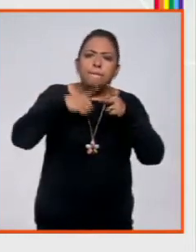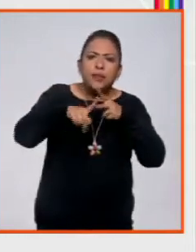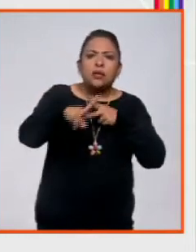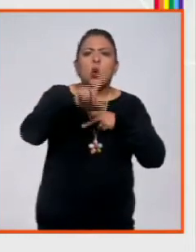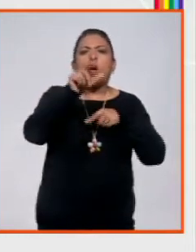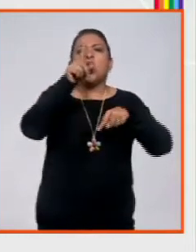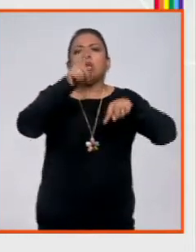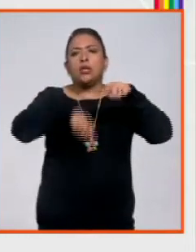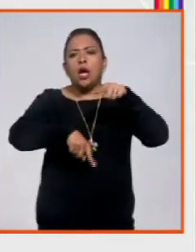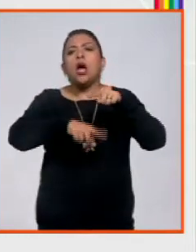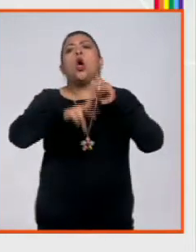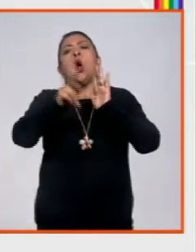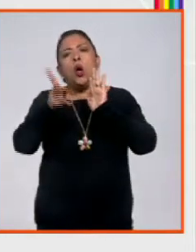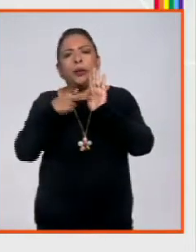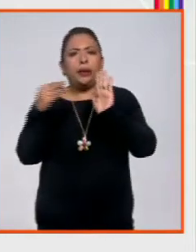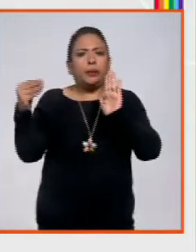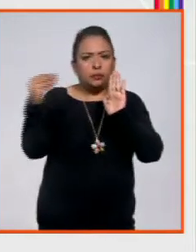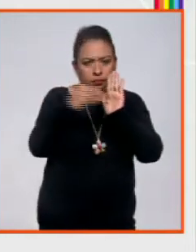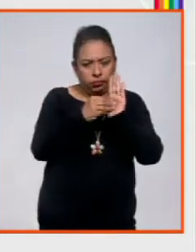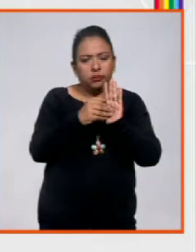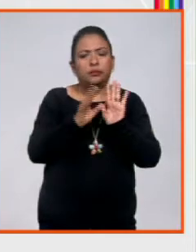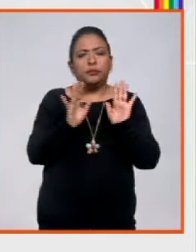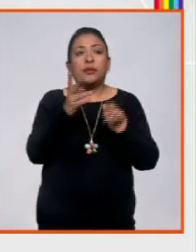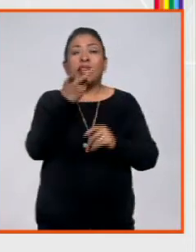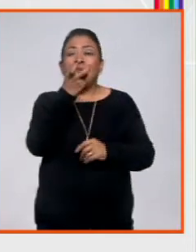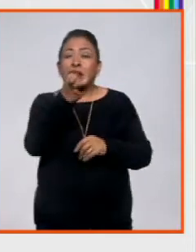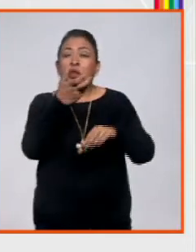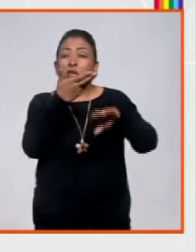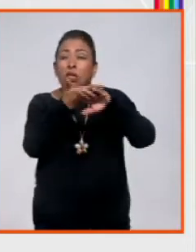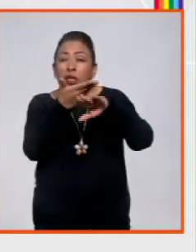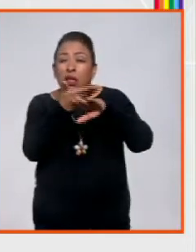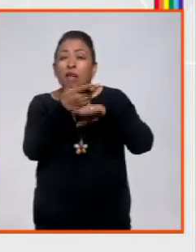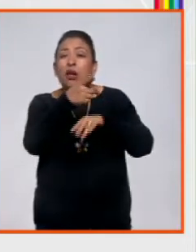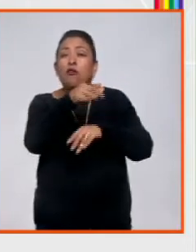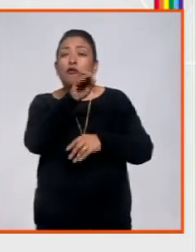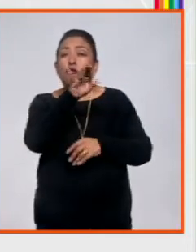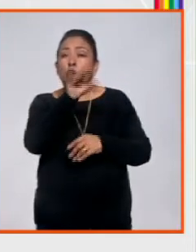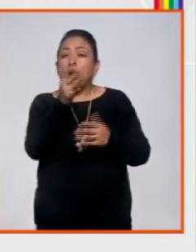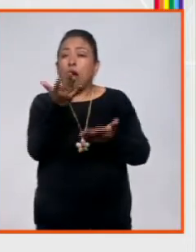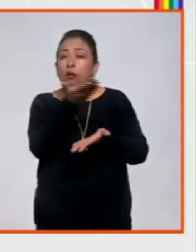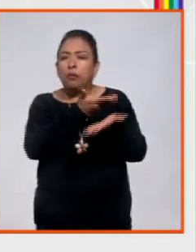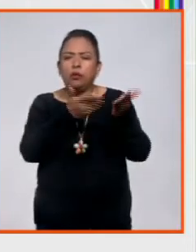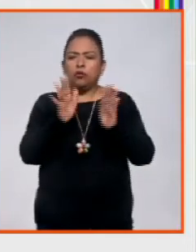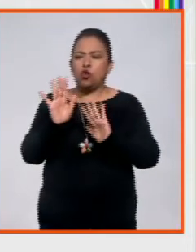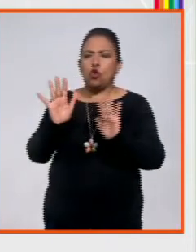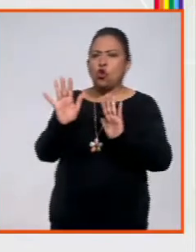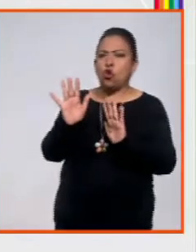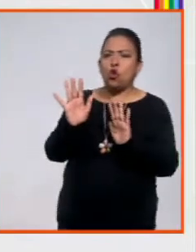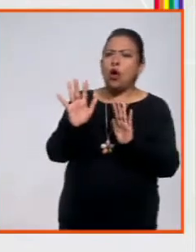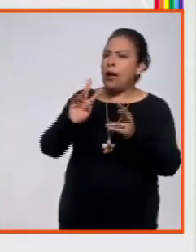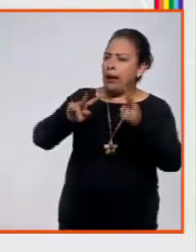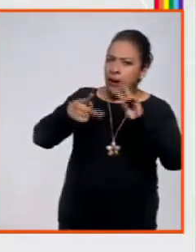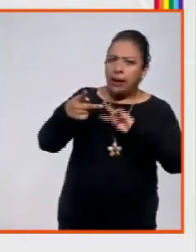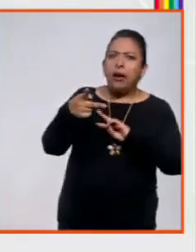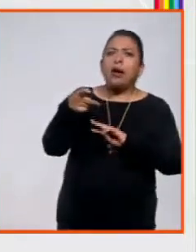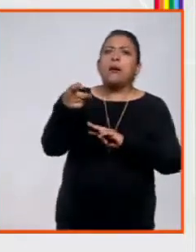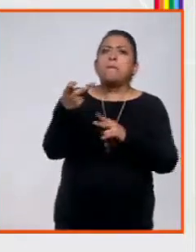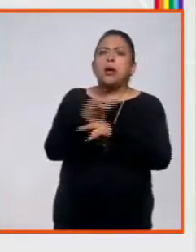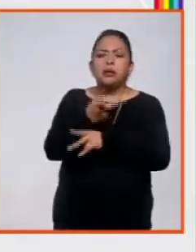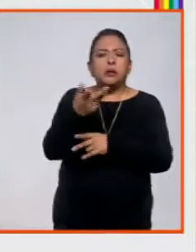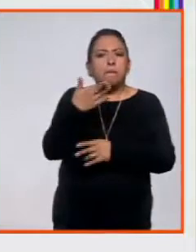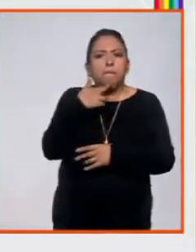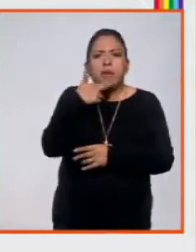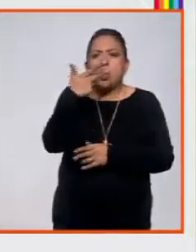le quitó y se le va a devolver afectará a la dinámica que ha tenido el fonca no al contrario lo que lo que va a hacer es mejorar